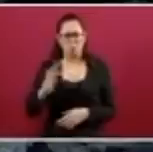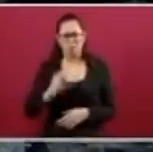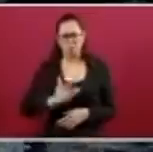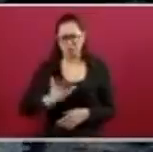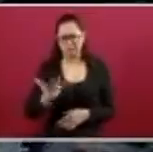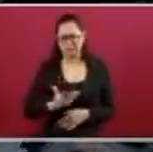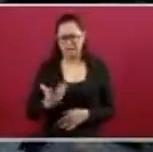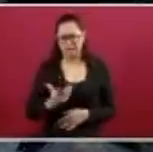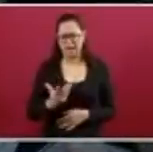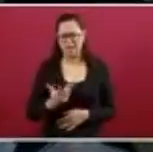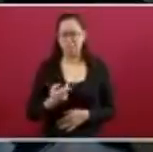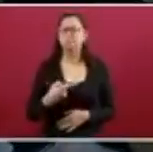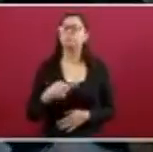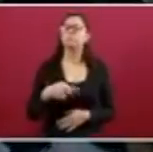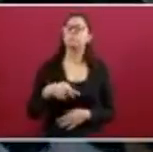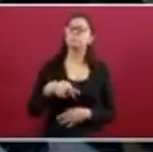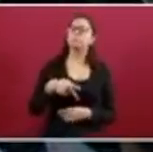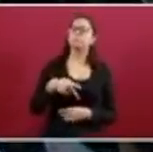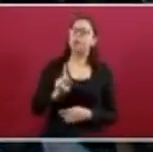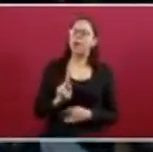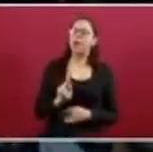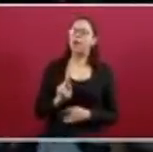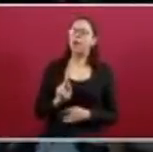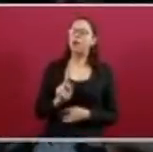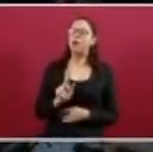pero por cuestiones